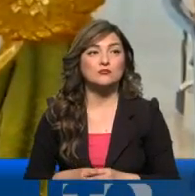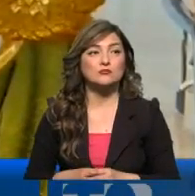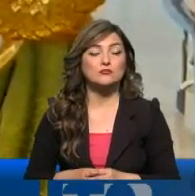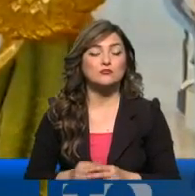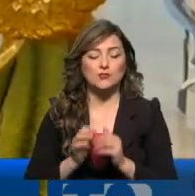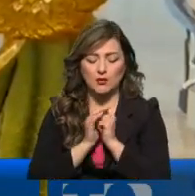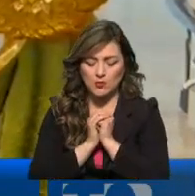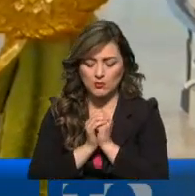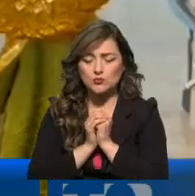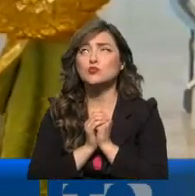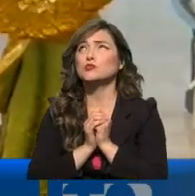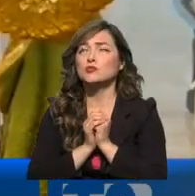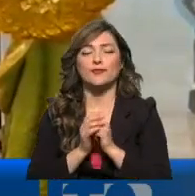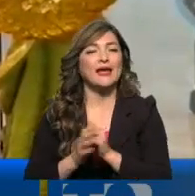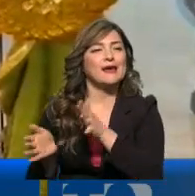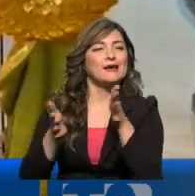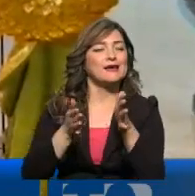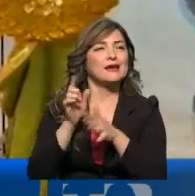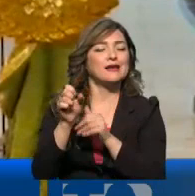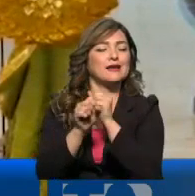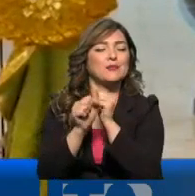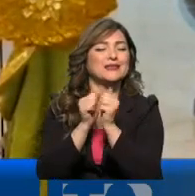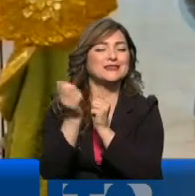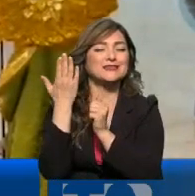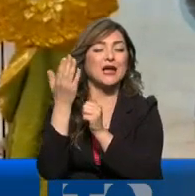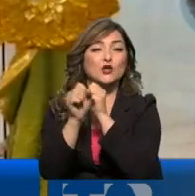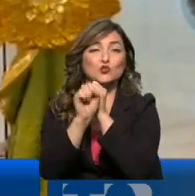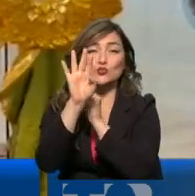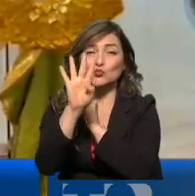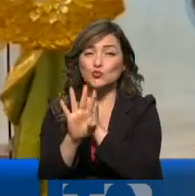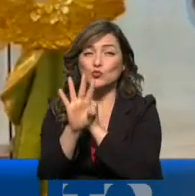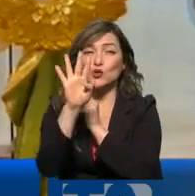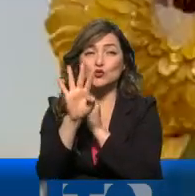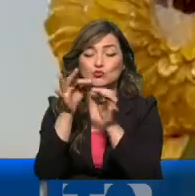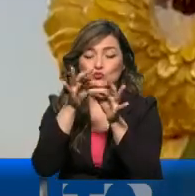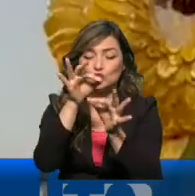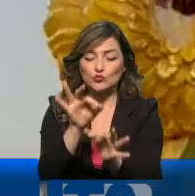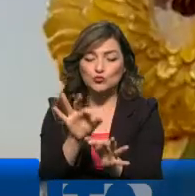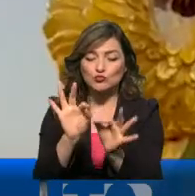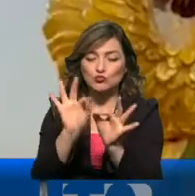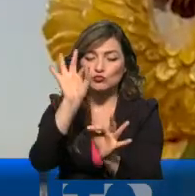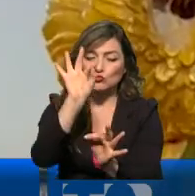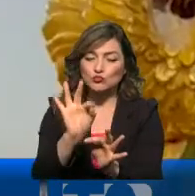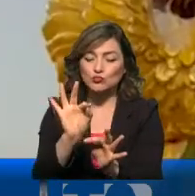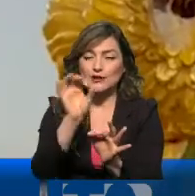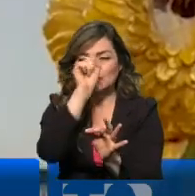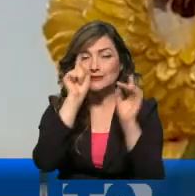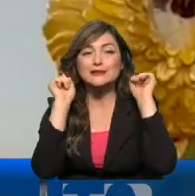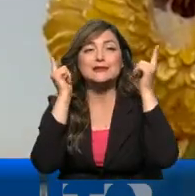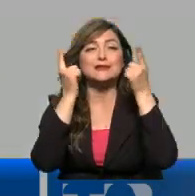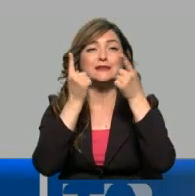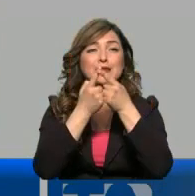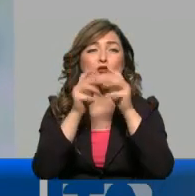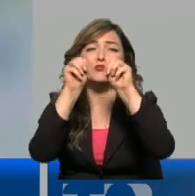han transcurrido cuatro años y doña estela no deja de prenderle la vela a sus santos para que le hagan el milagro y su hija vuelva a